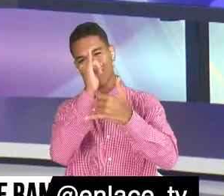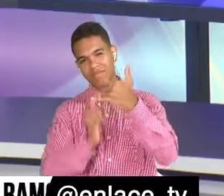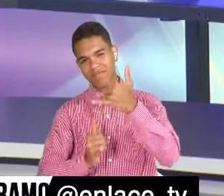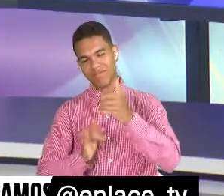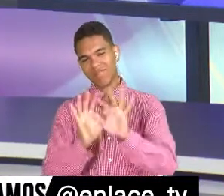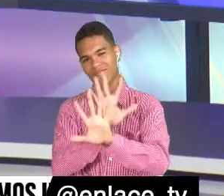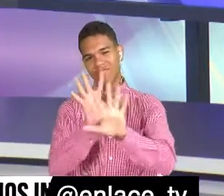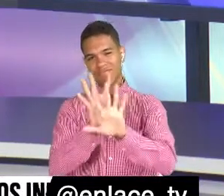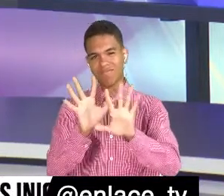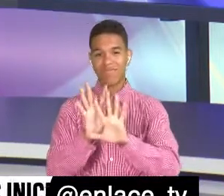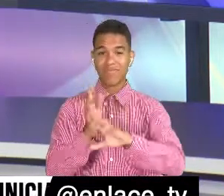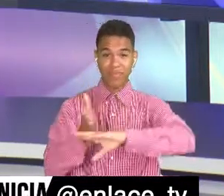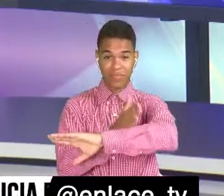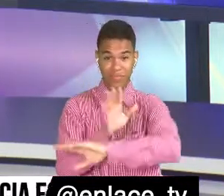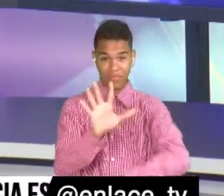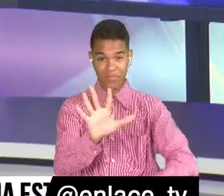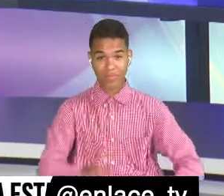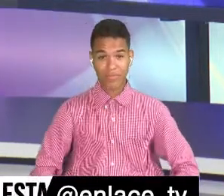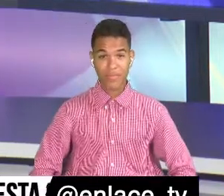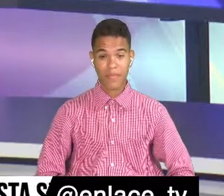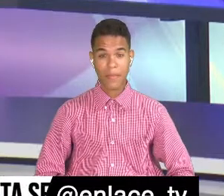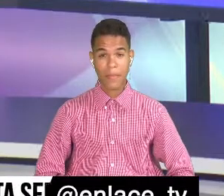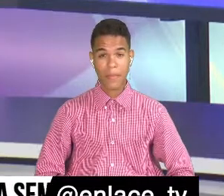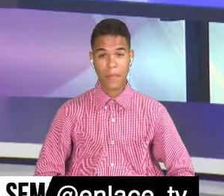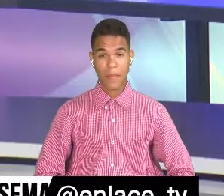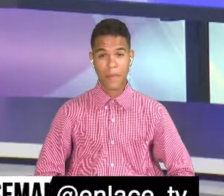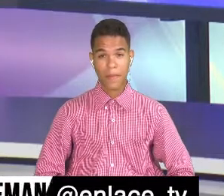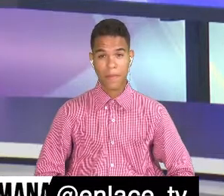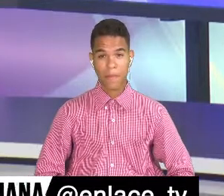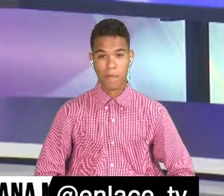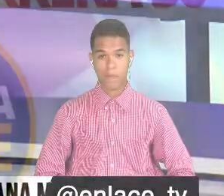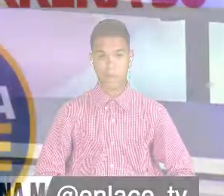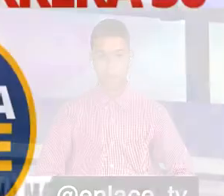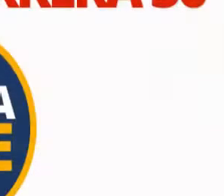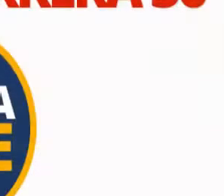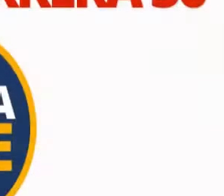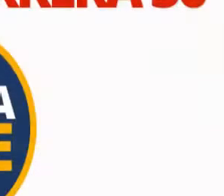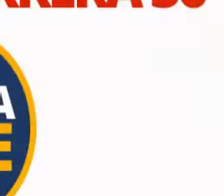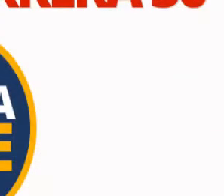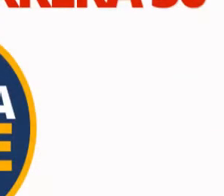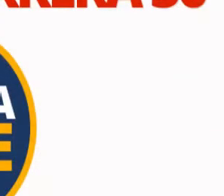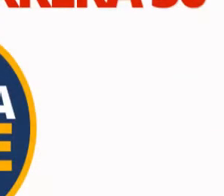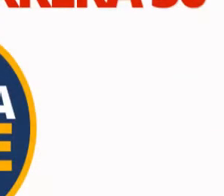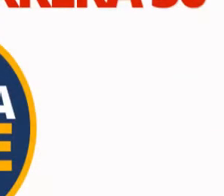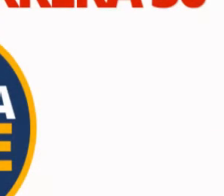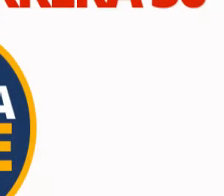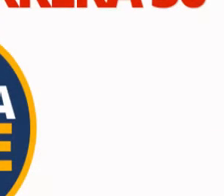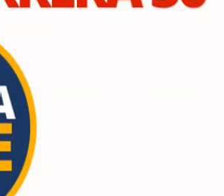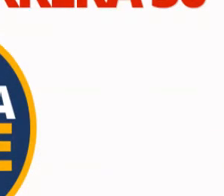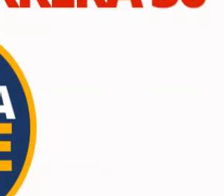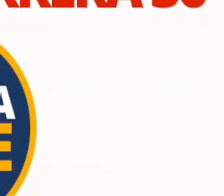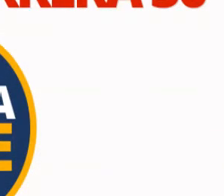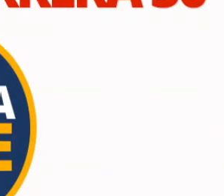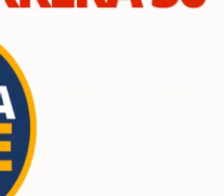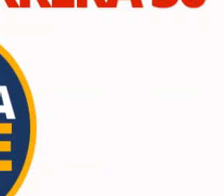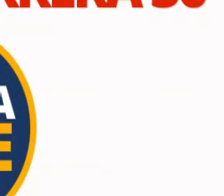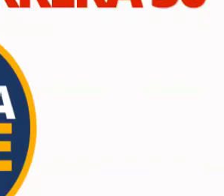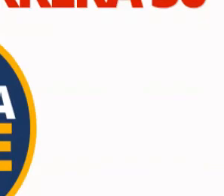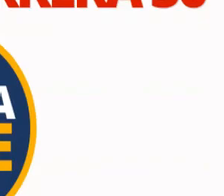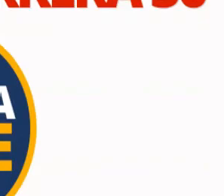Enlace Noticias, pero antes recuerde materiales eléctricos, Electrofer ilumina tu vida ahora también en su nueva sede, ubíquela en la